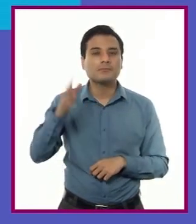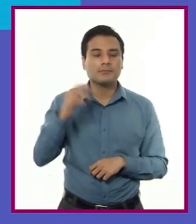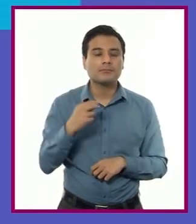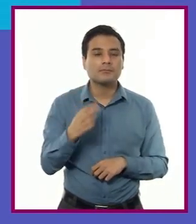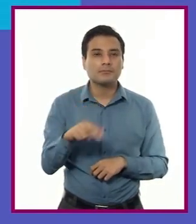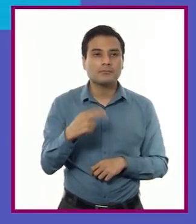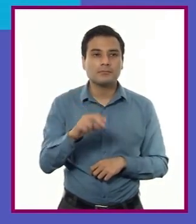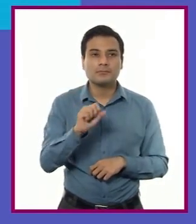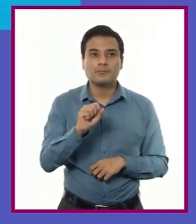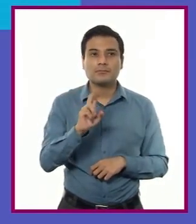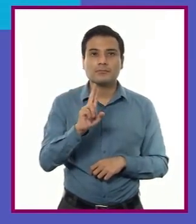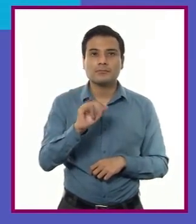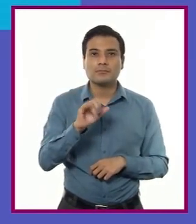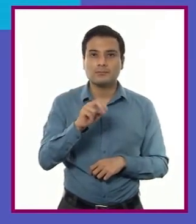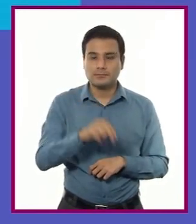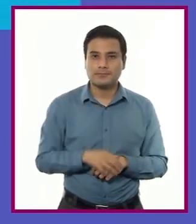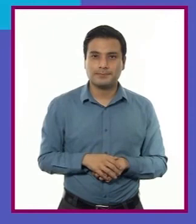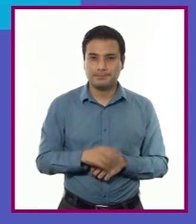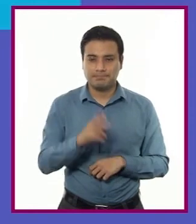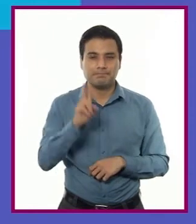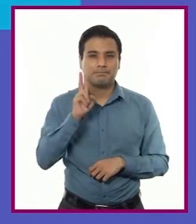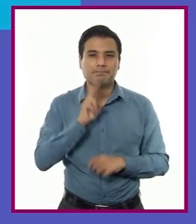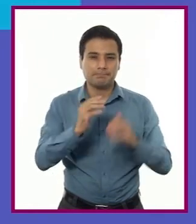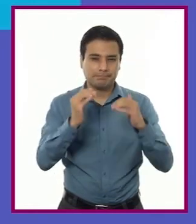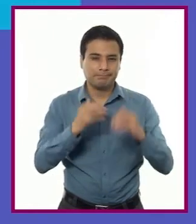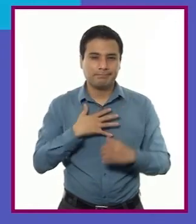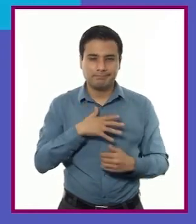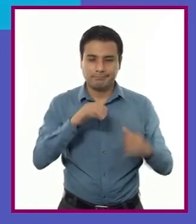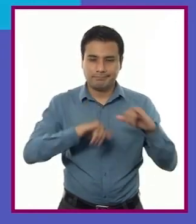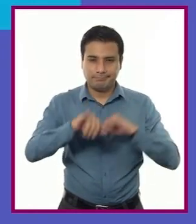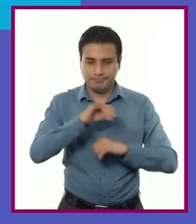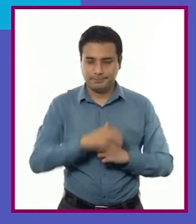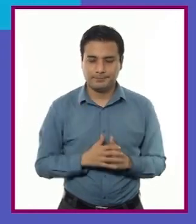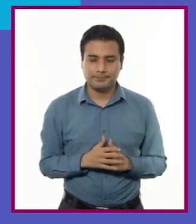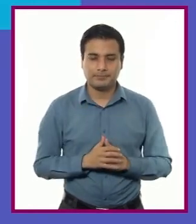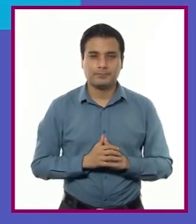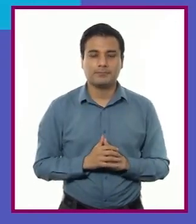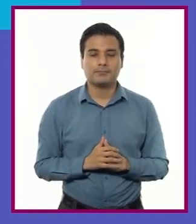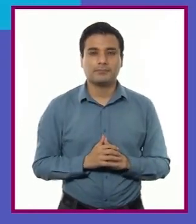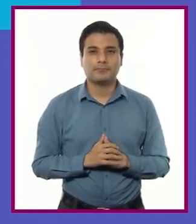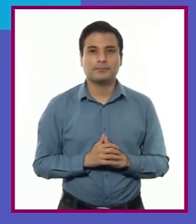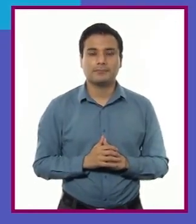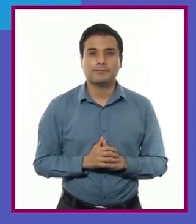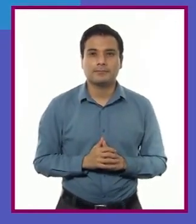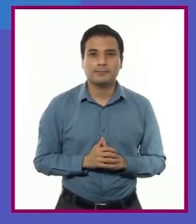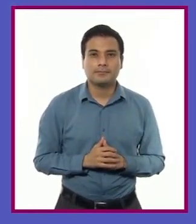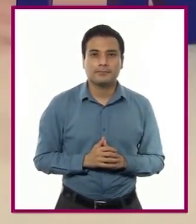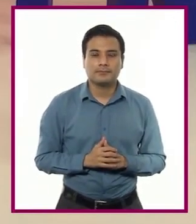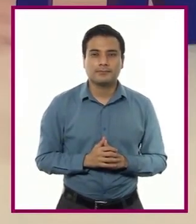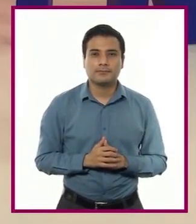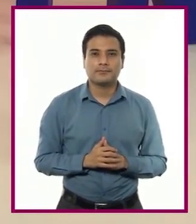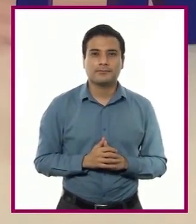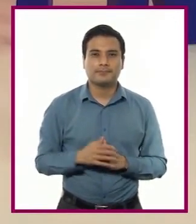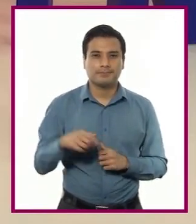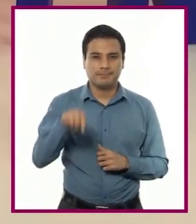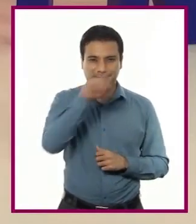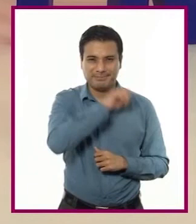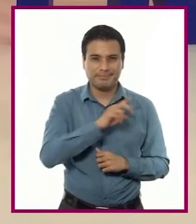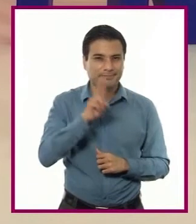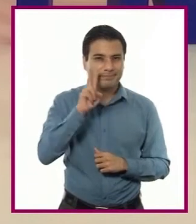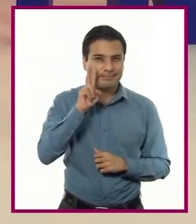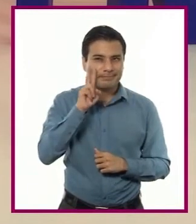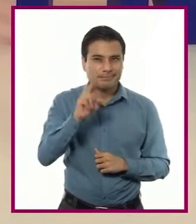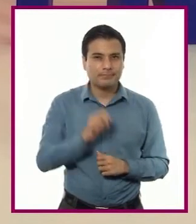llama sublimación. Para ver ese fenómeno, hagamos el siguiente experimento. Lee con mucha atención cada una de las